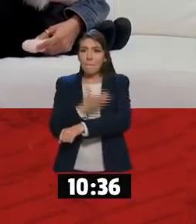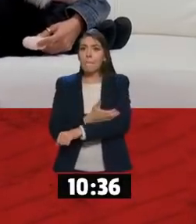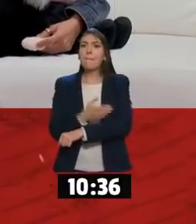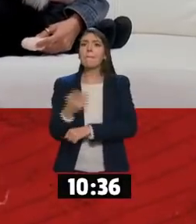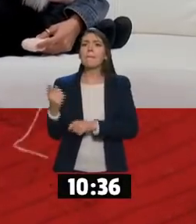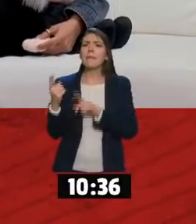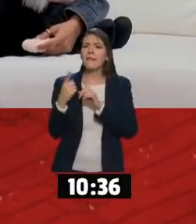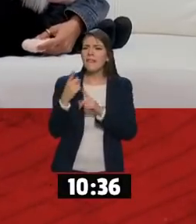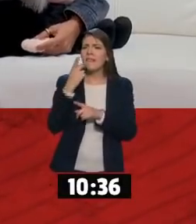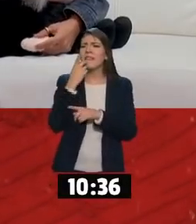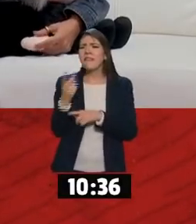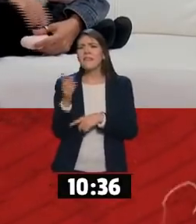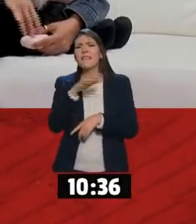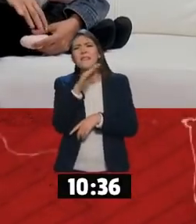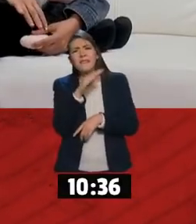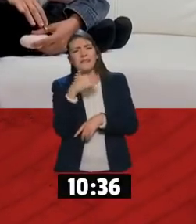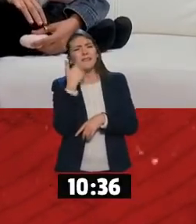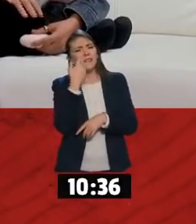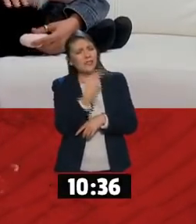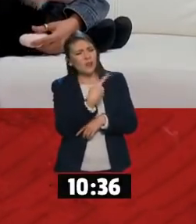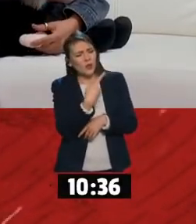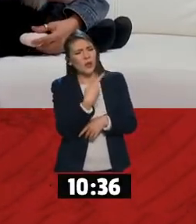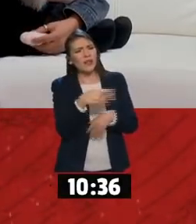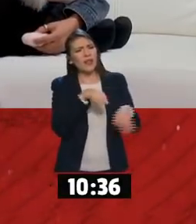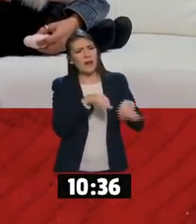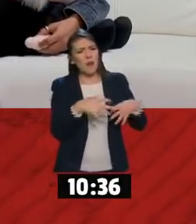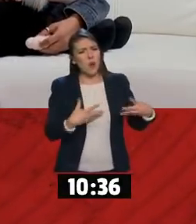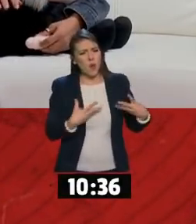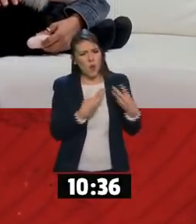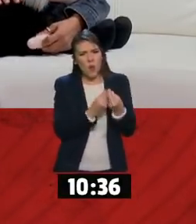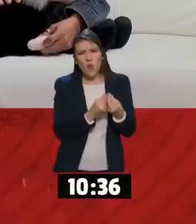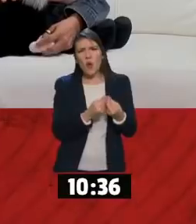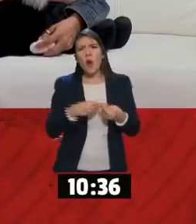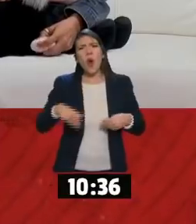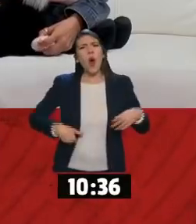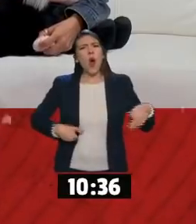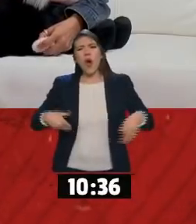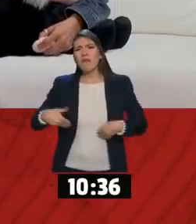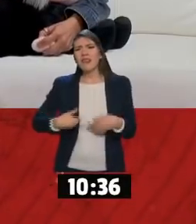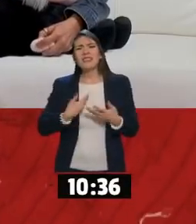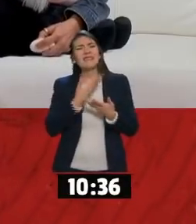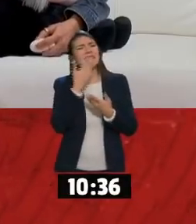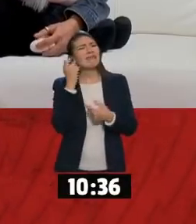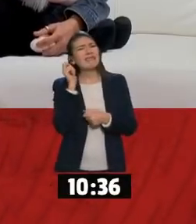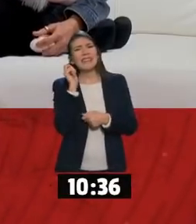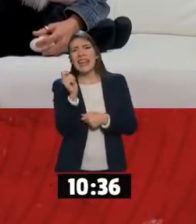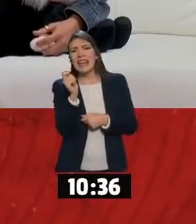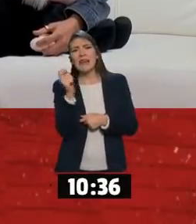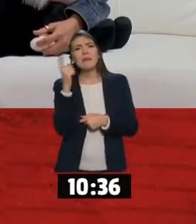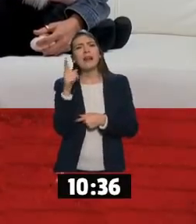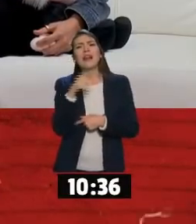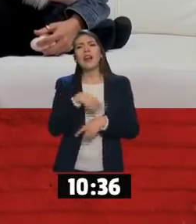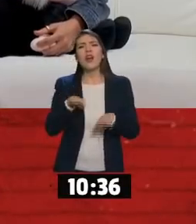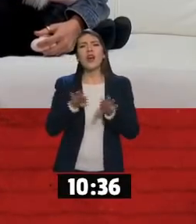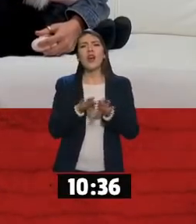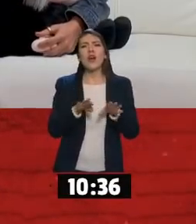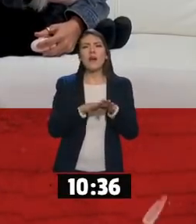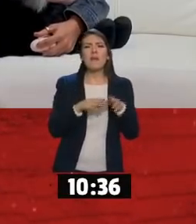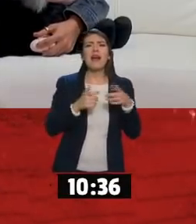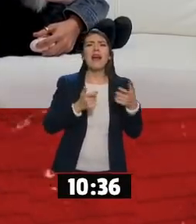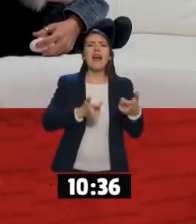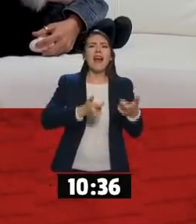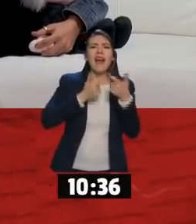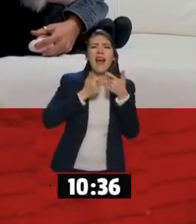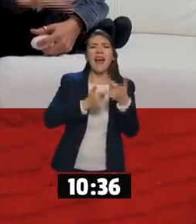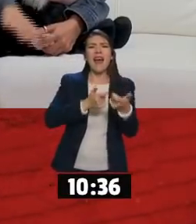dijo: Sara, quiero trabajar contigo y quiero que hagamos una obra que no sé de qué va, pero vamos a estar muertos de risa al final en el camerino platicando